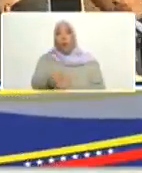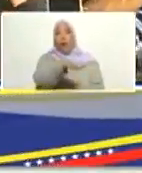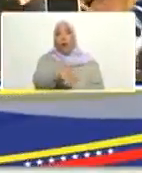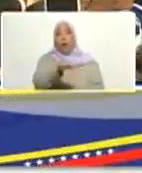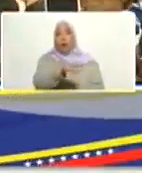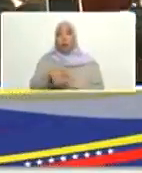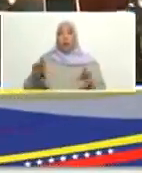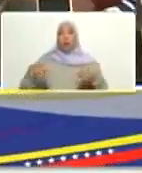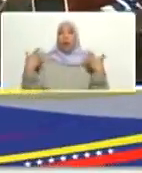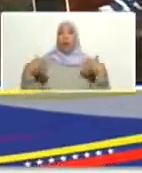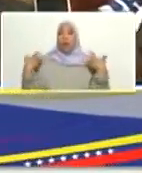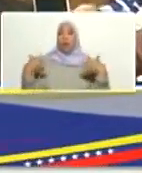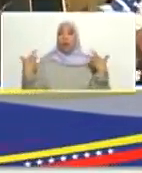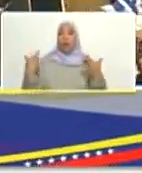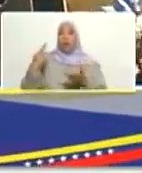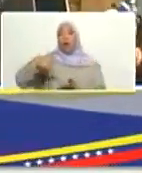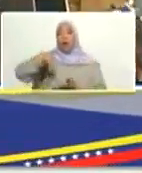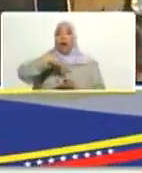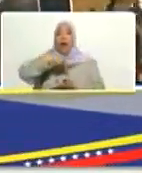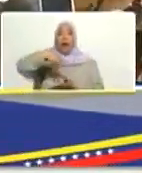bailamos en alegría,